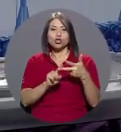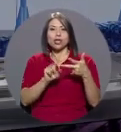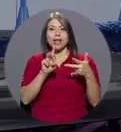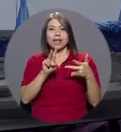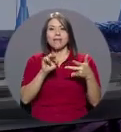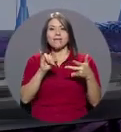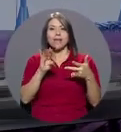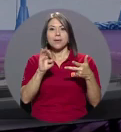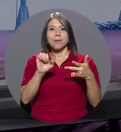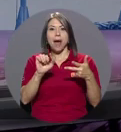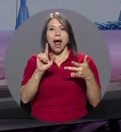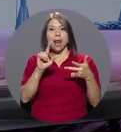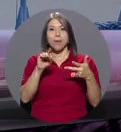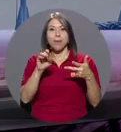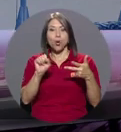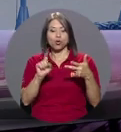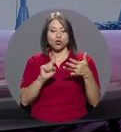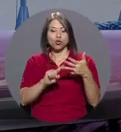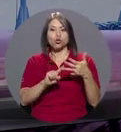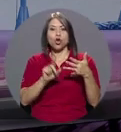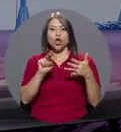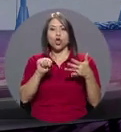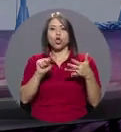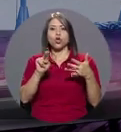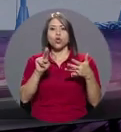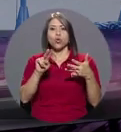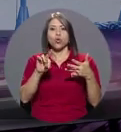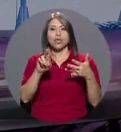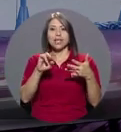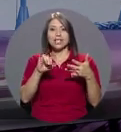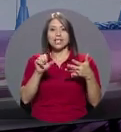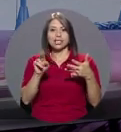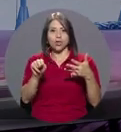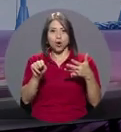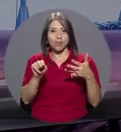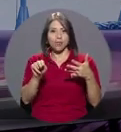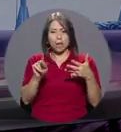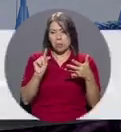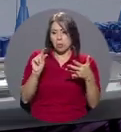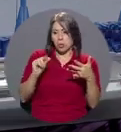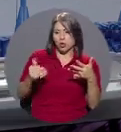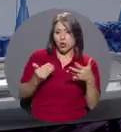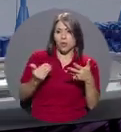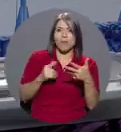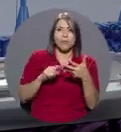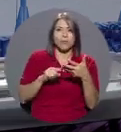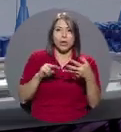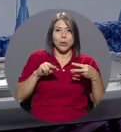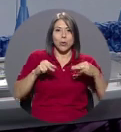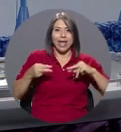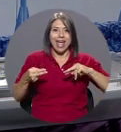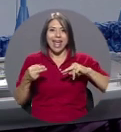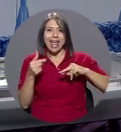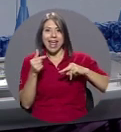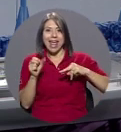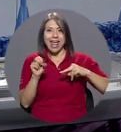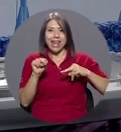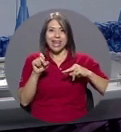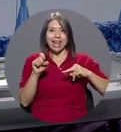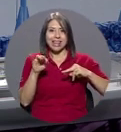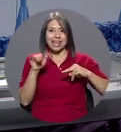de bivalvos, en nutrición, ¿verdad? Tenemos una que es un poquito incipiente, que es en genética